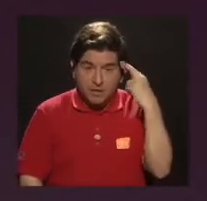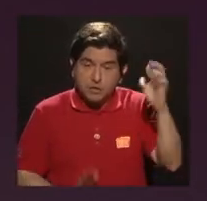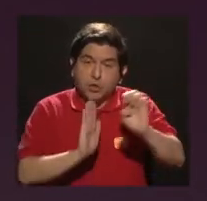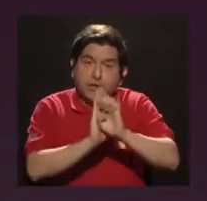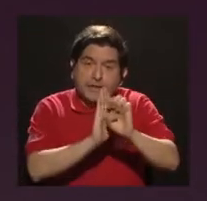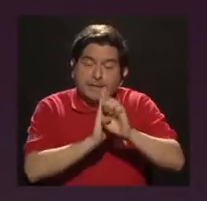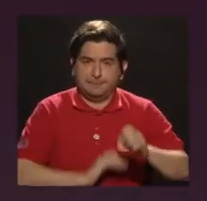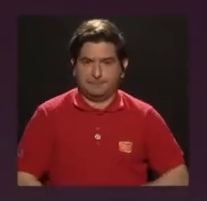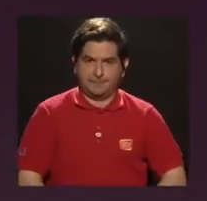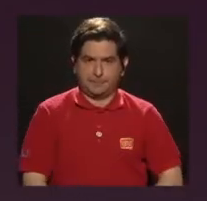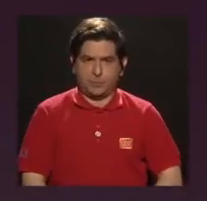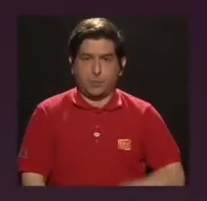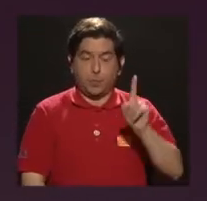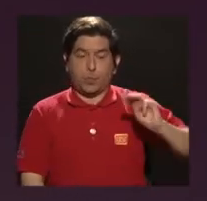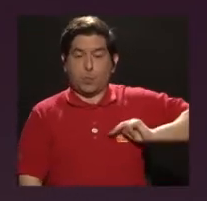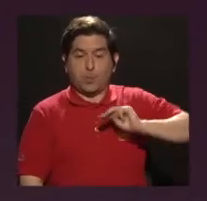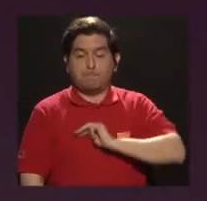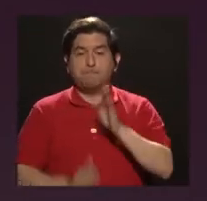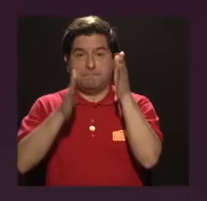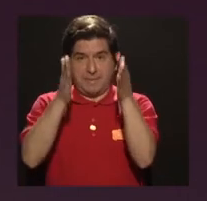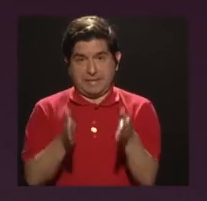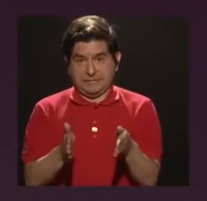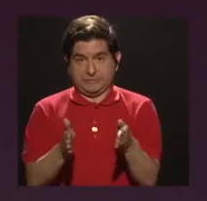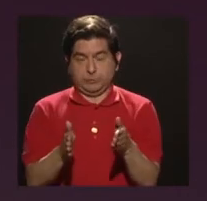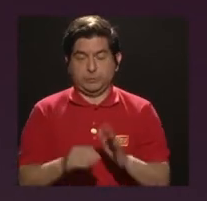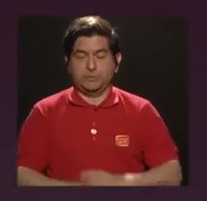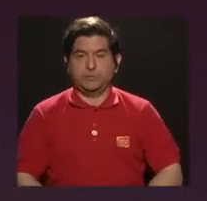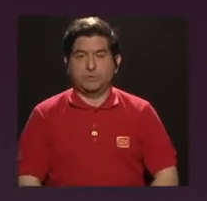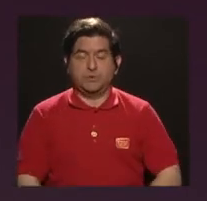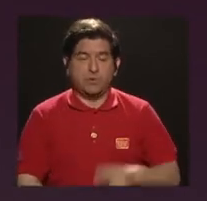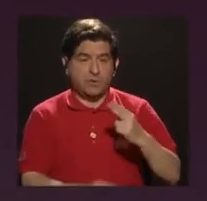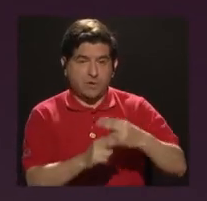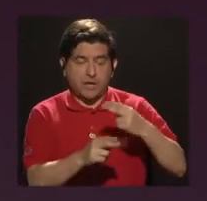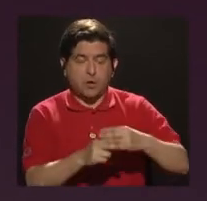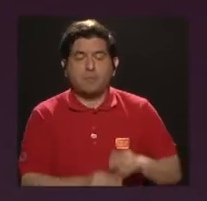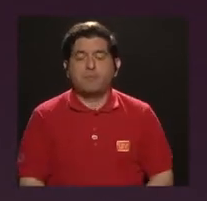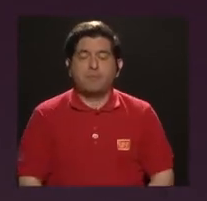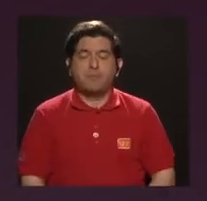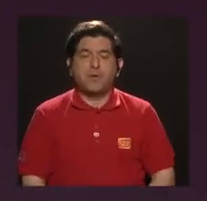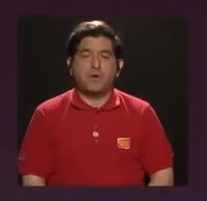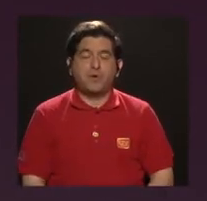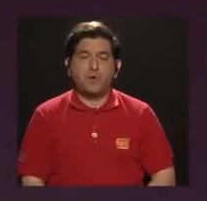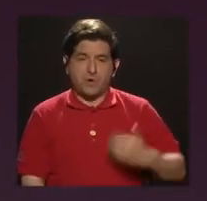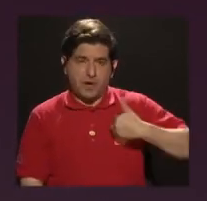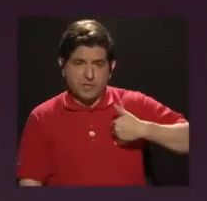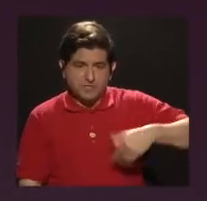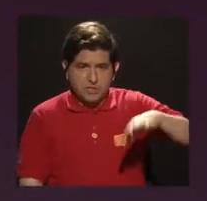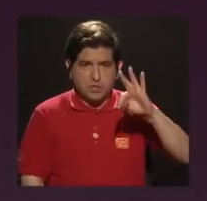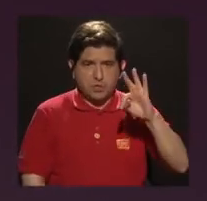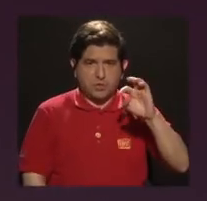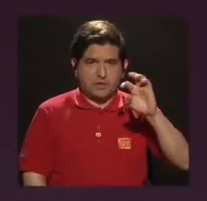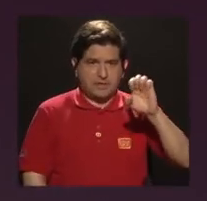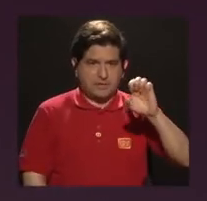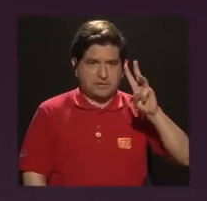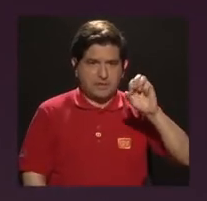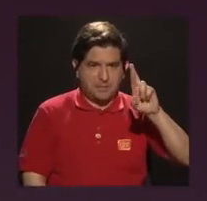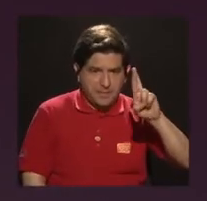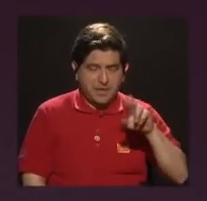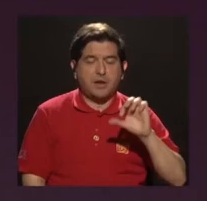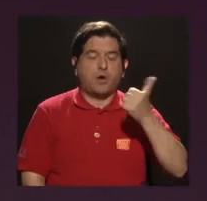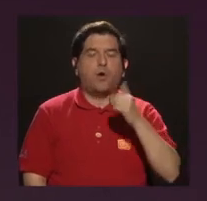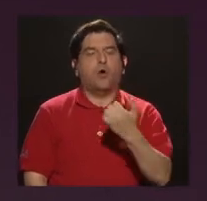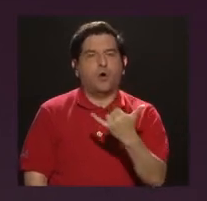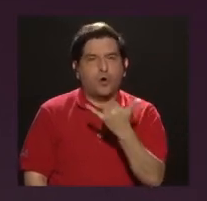ejemplo uno de los ministros que nombro tm todos los ministros que nombró también es otro de los errores que ha